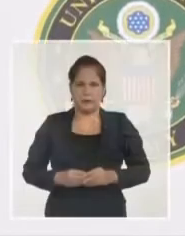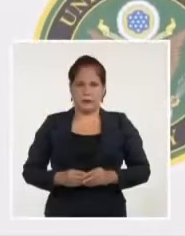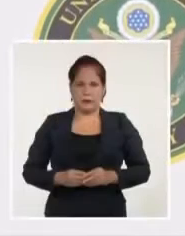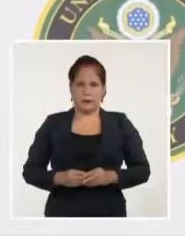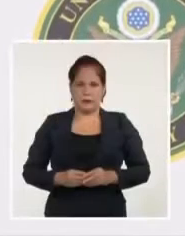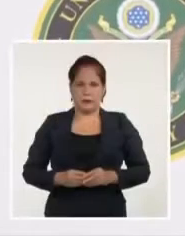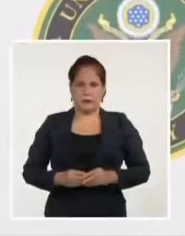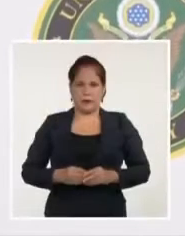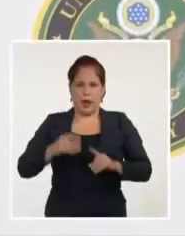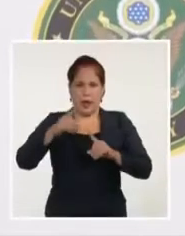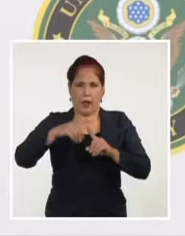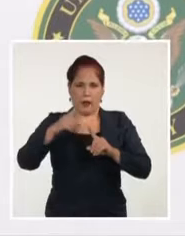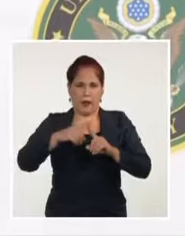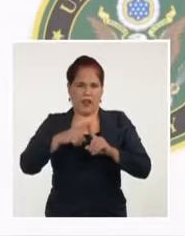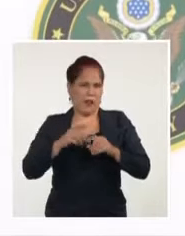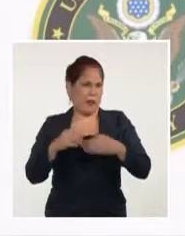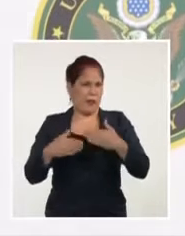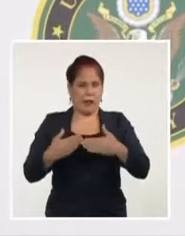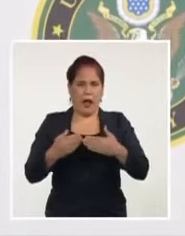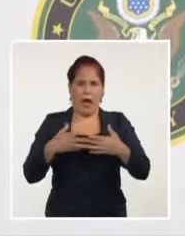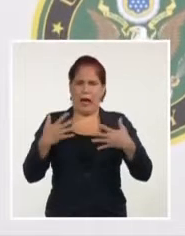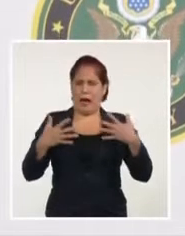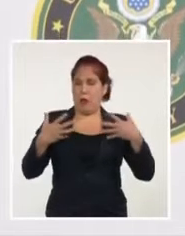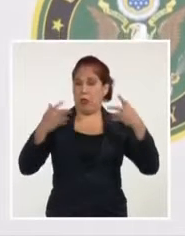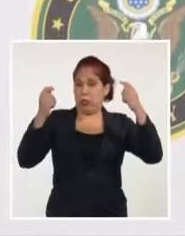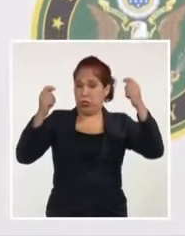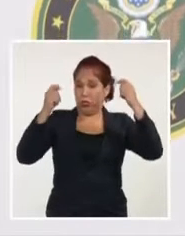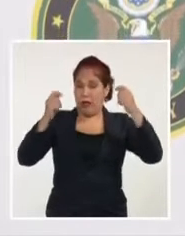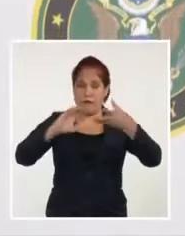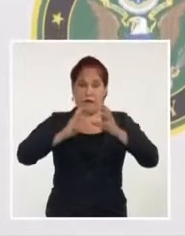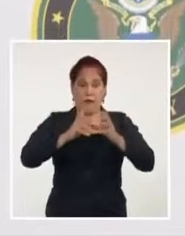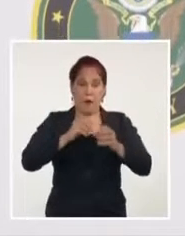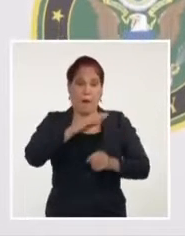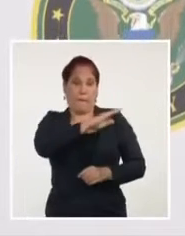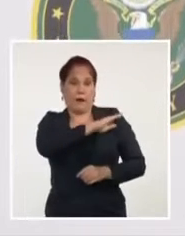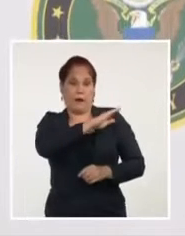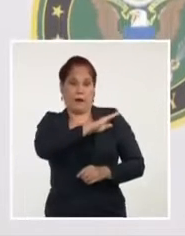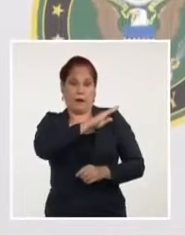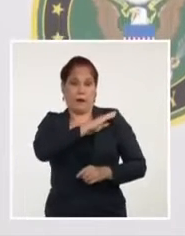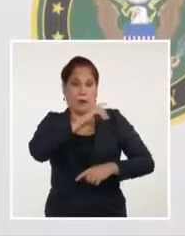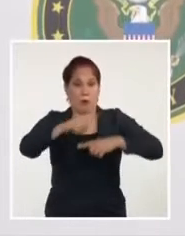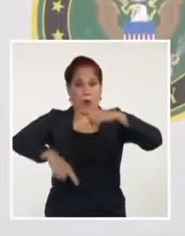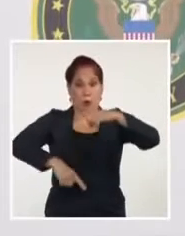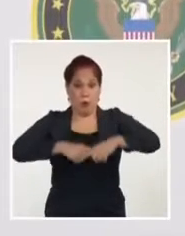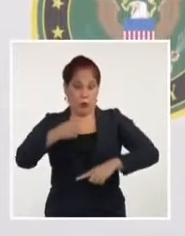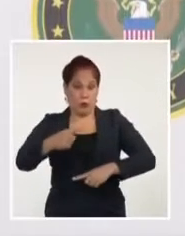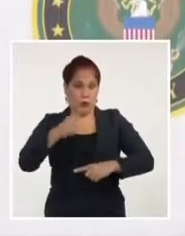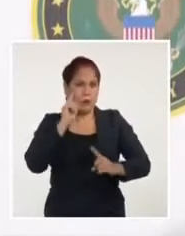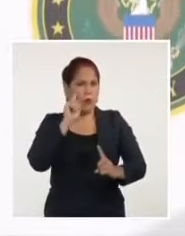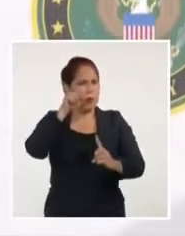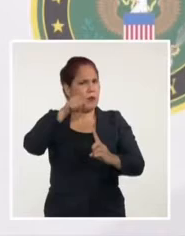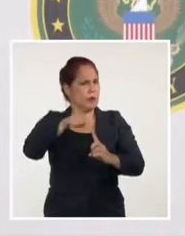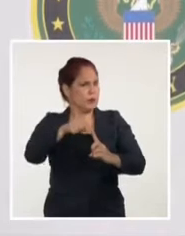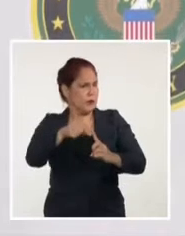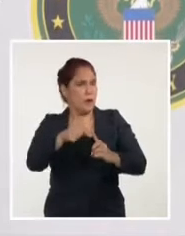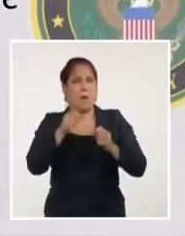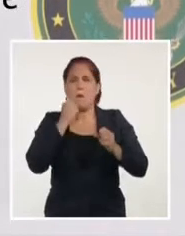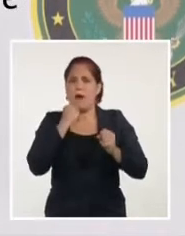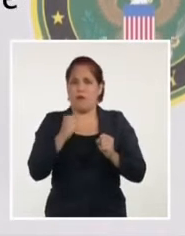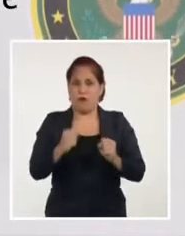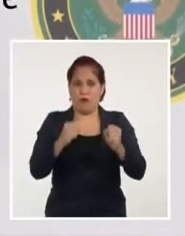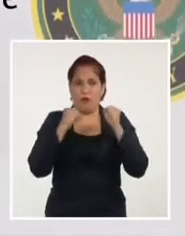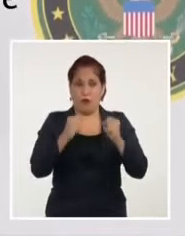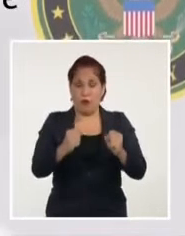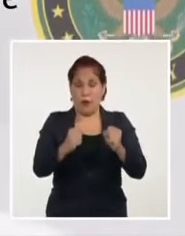La tarea normalmente consiste en alterar o degradar las capacidades militares del adversario con el propósito de hacerlas más vulnerables